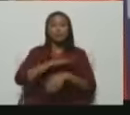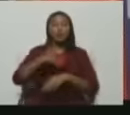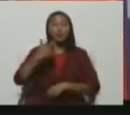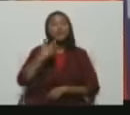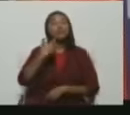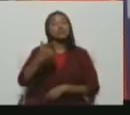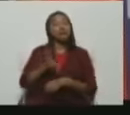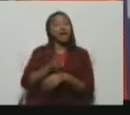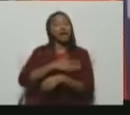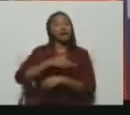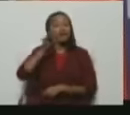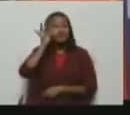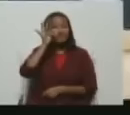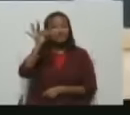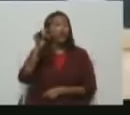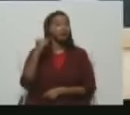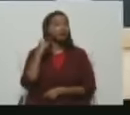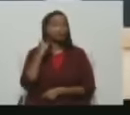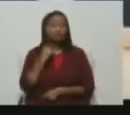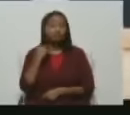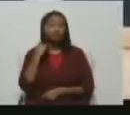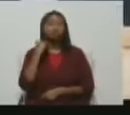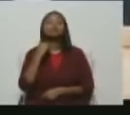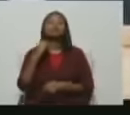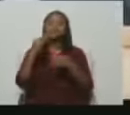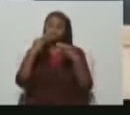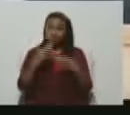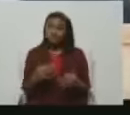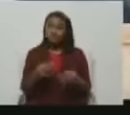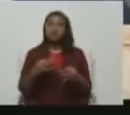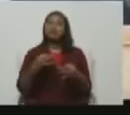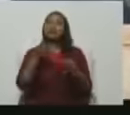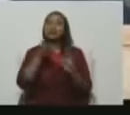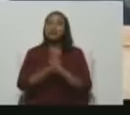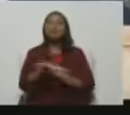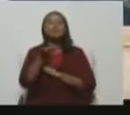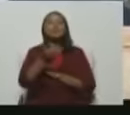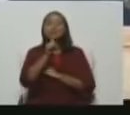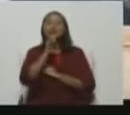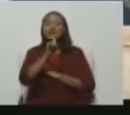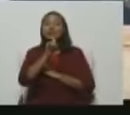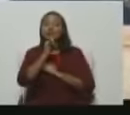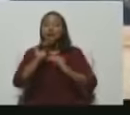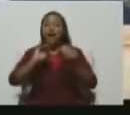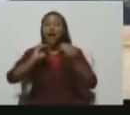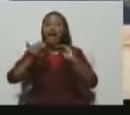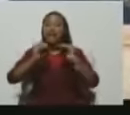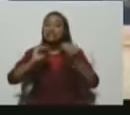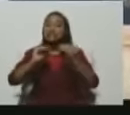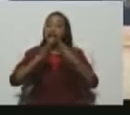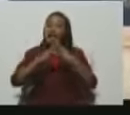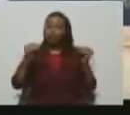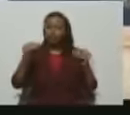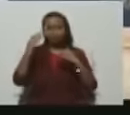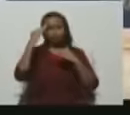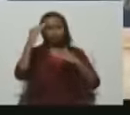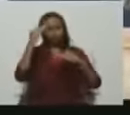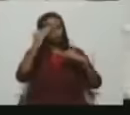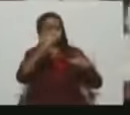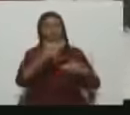de la República, la necesidad de esa ética en la información. A todas y todos, señoras y